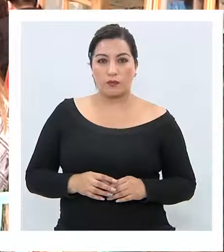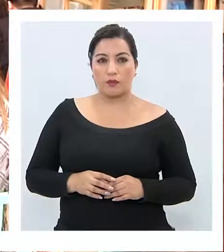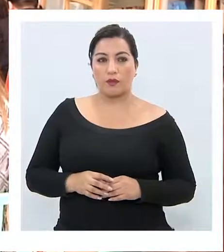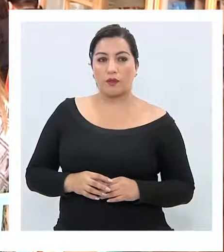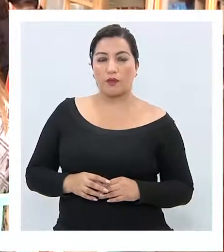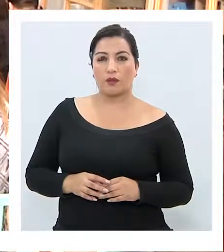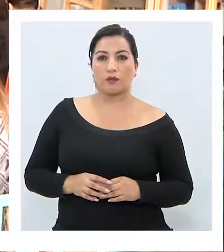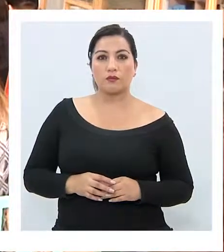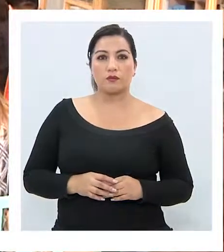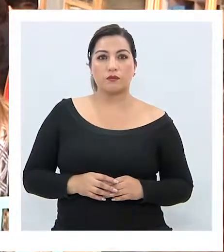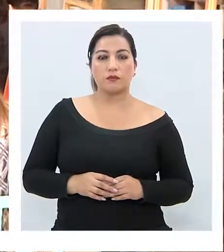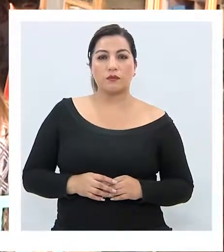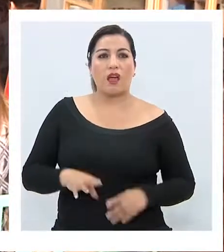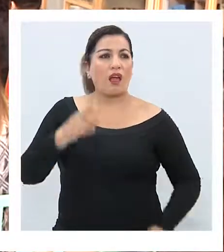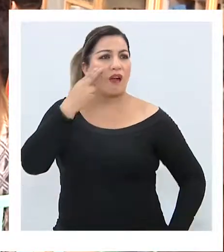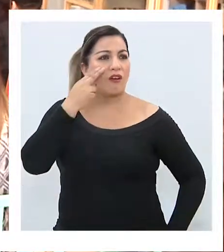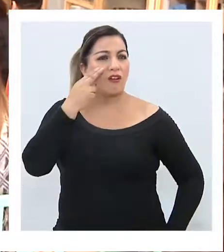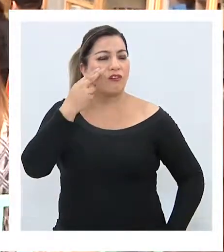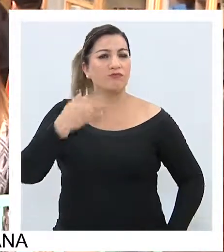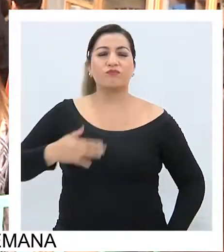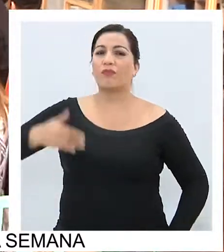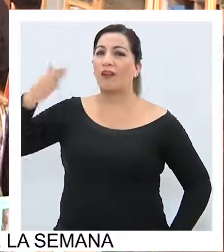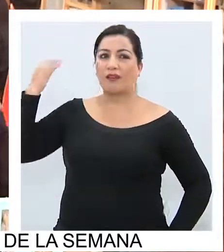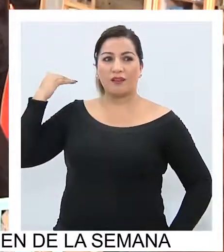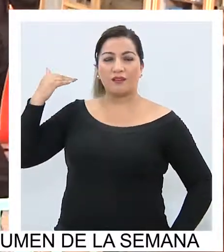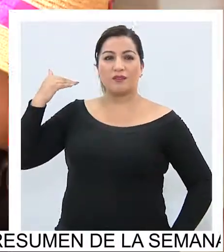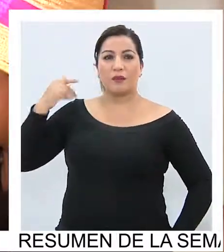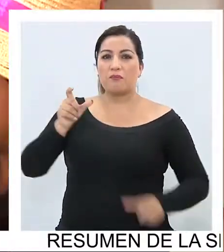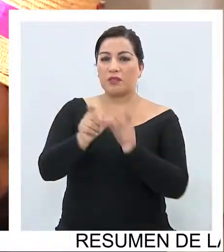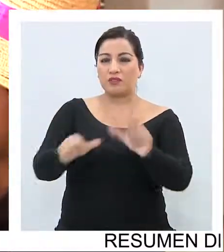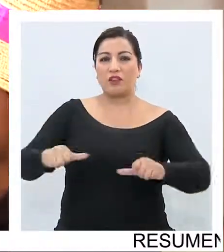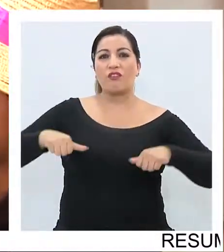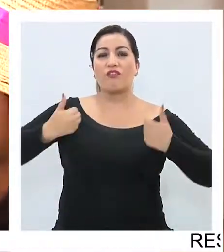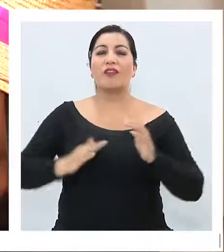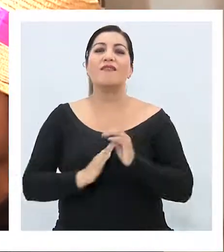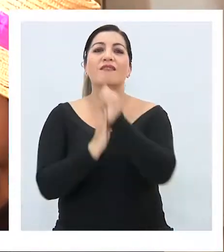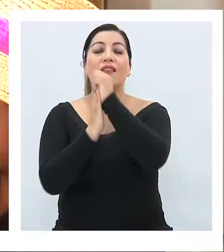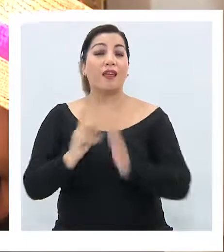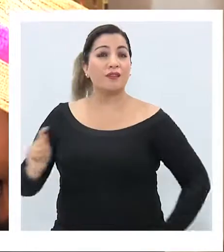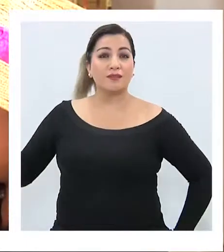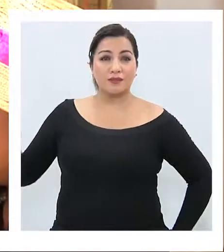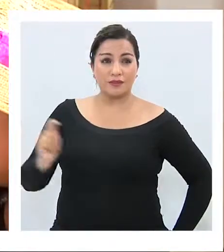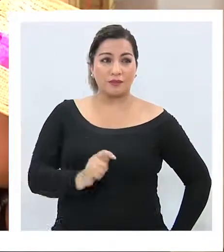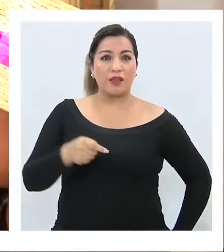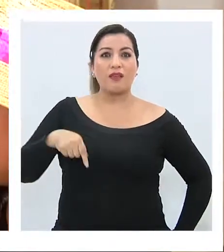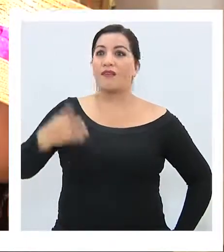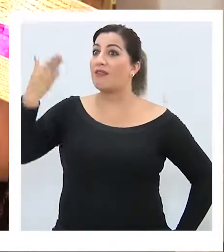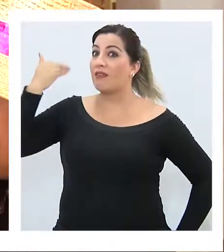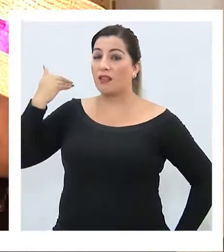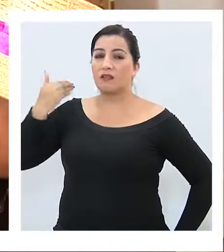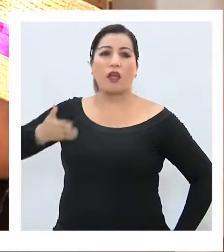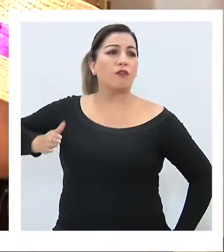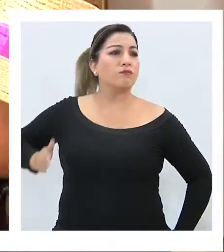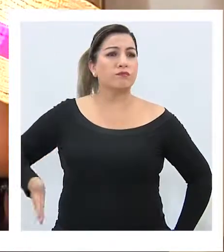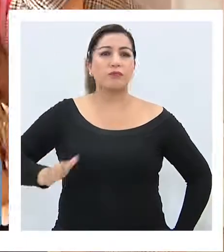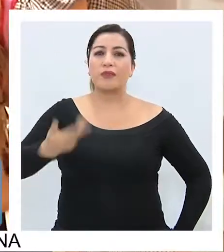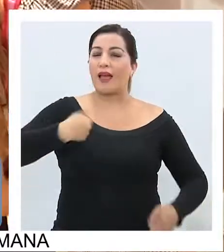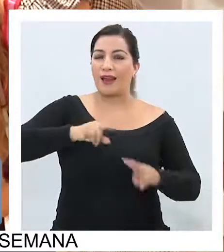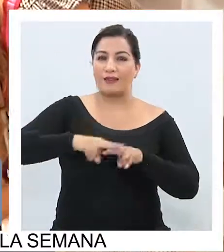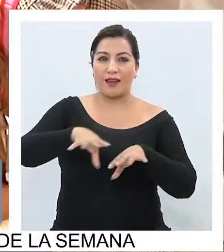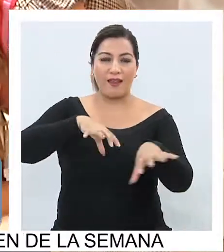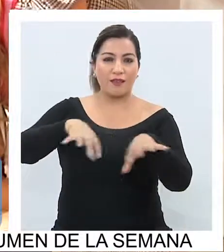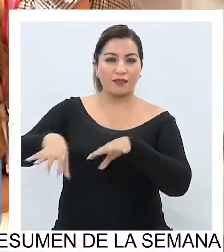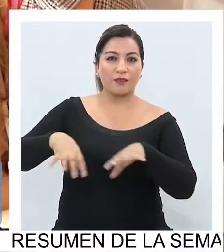Se conocieron cuando fueron distinguidos como jóvenes líderes de Tarapacá y desde ese momento empezaron a realizar